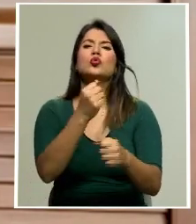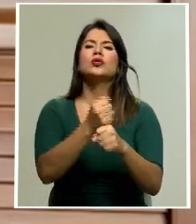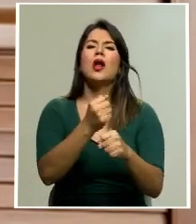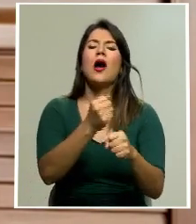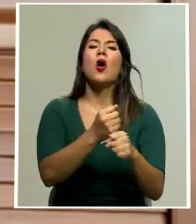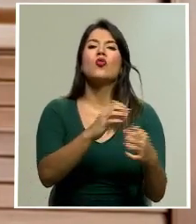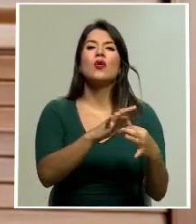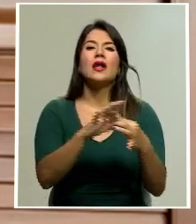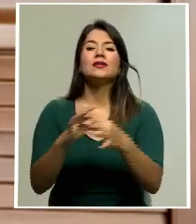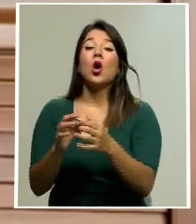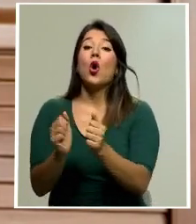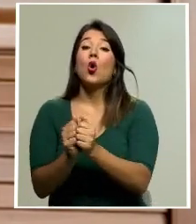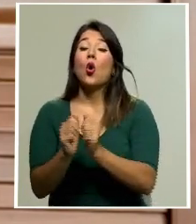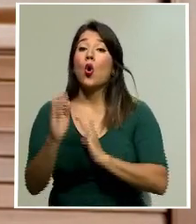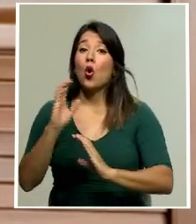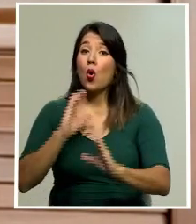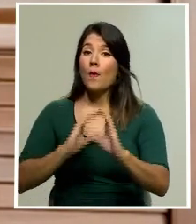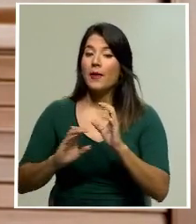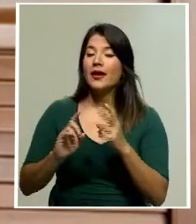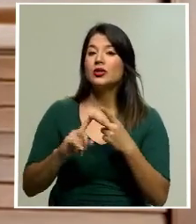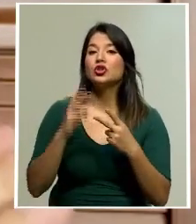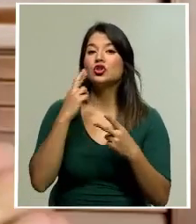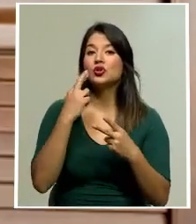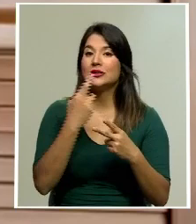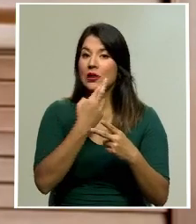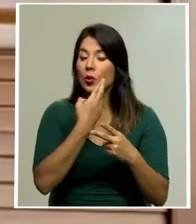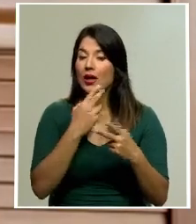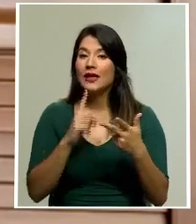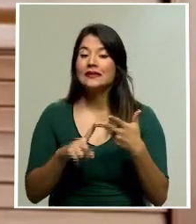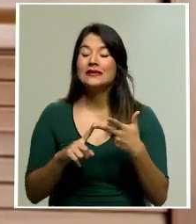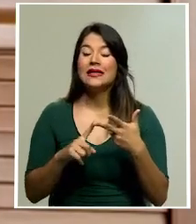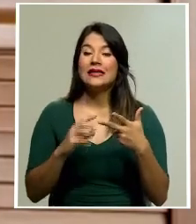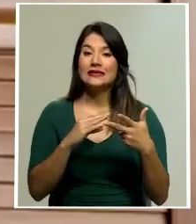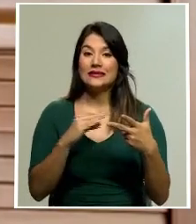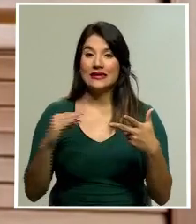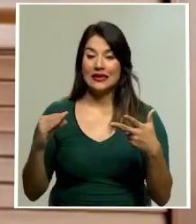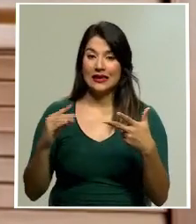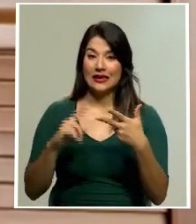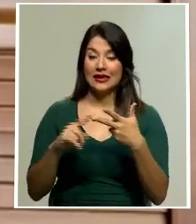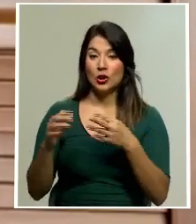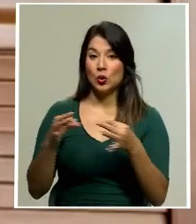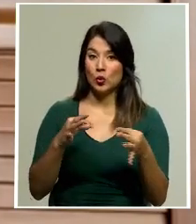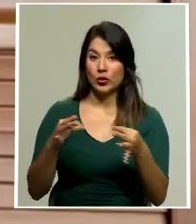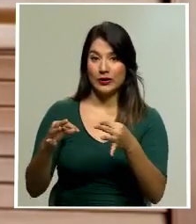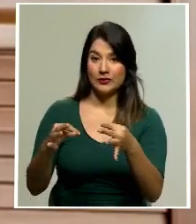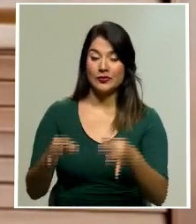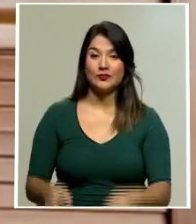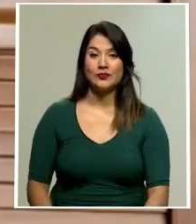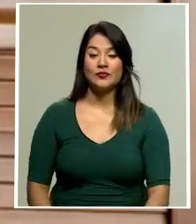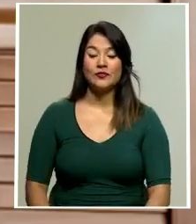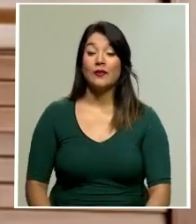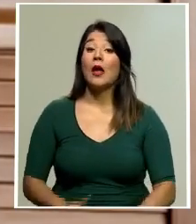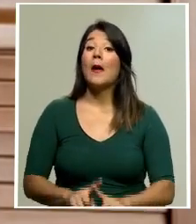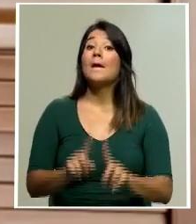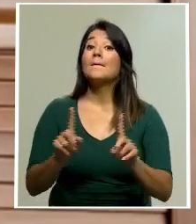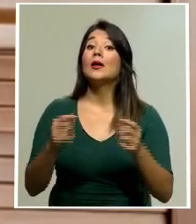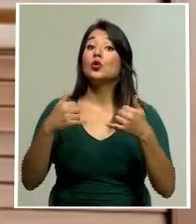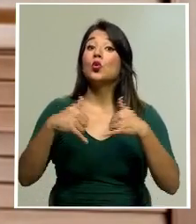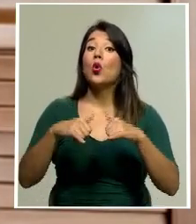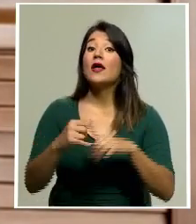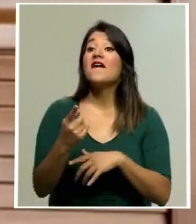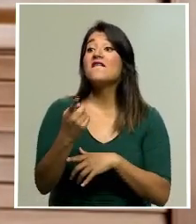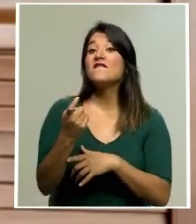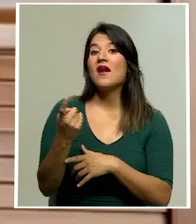comercio, ¿verdad?, en materia de restaurantes y también en la parte turística. Sin embargo, todavía faltan